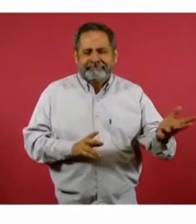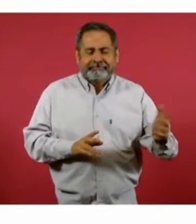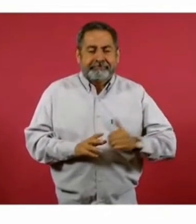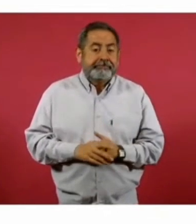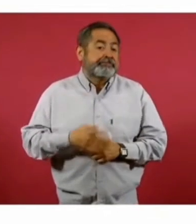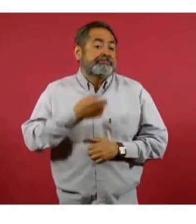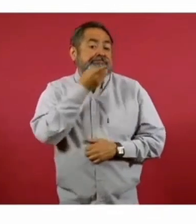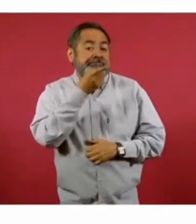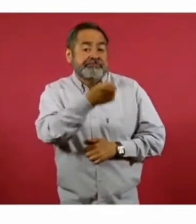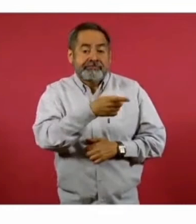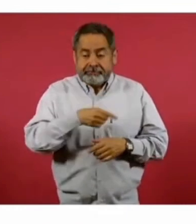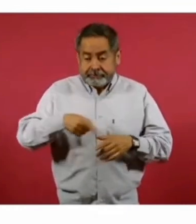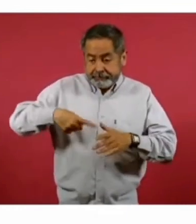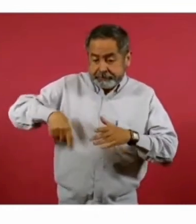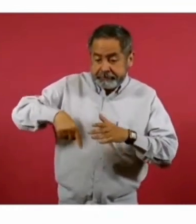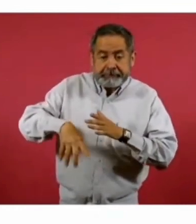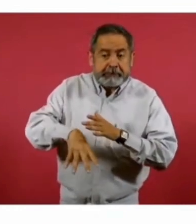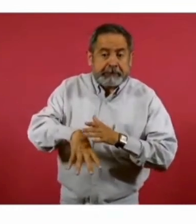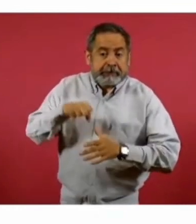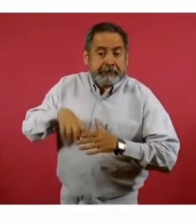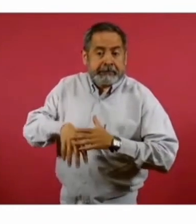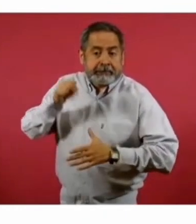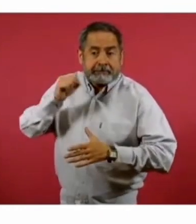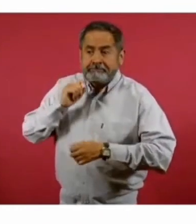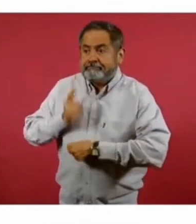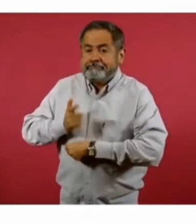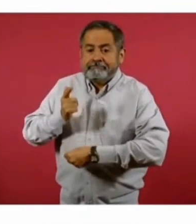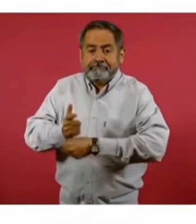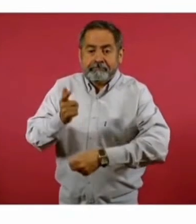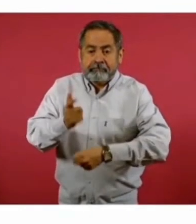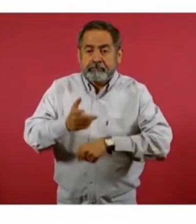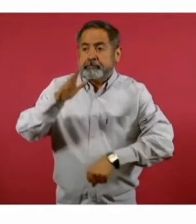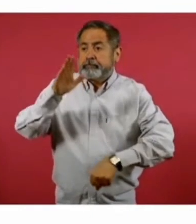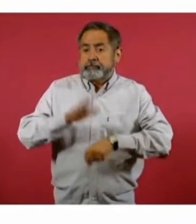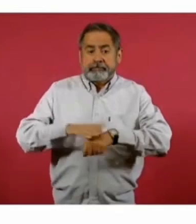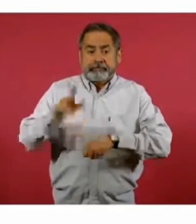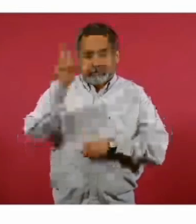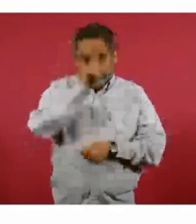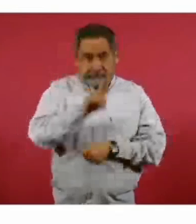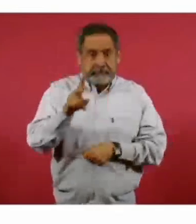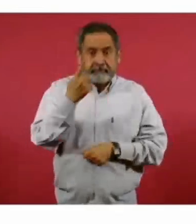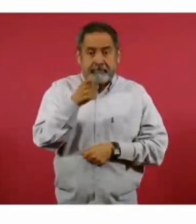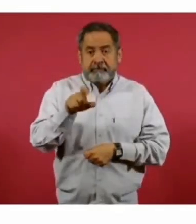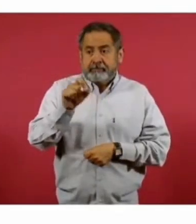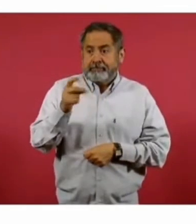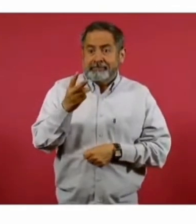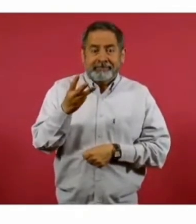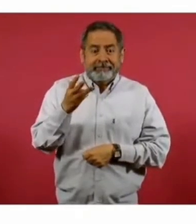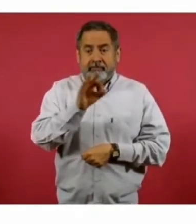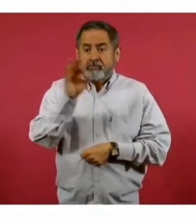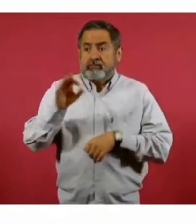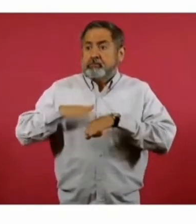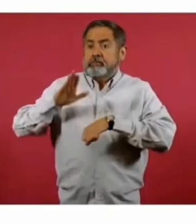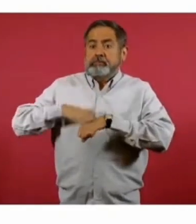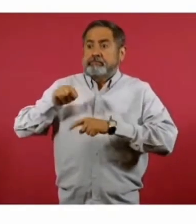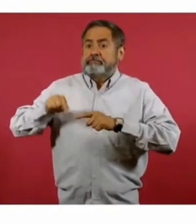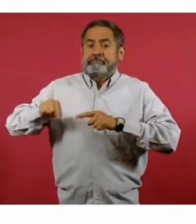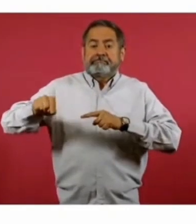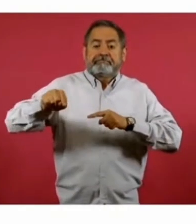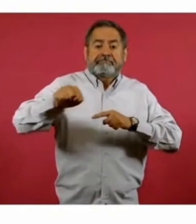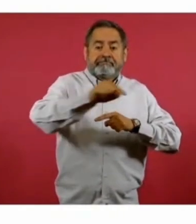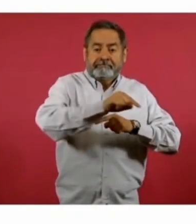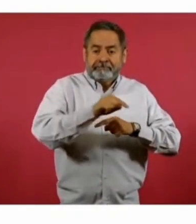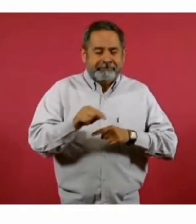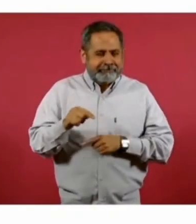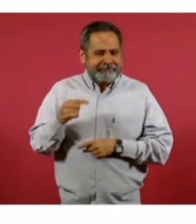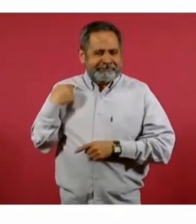tomas clandestinas para la ordeña de combustibles detectadas aumentaron un 123% en los primeros 5 años del